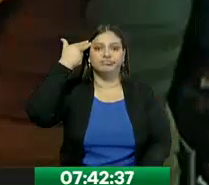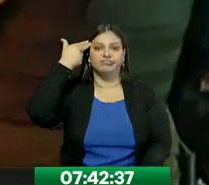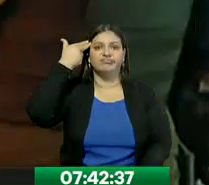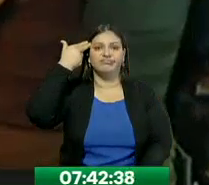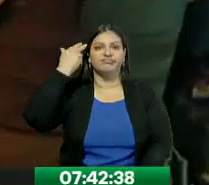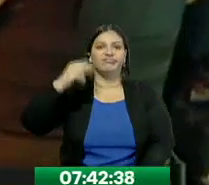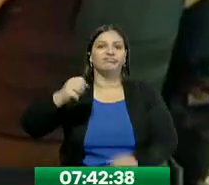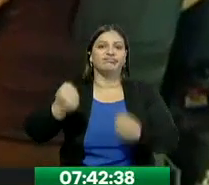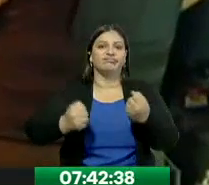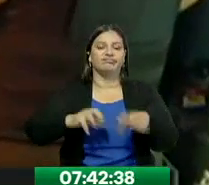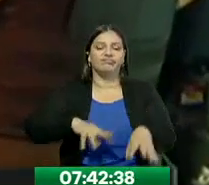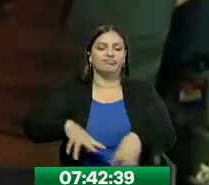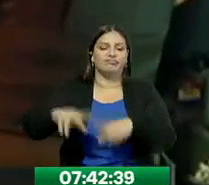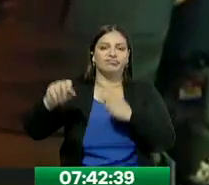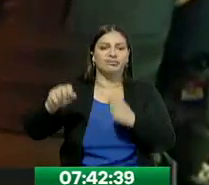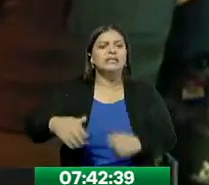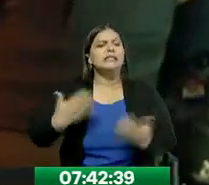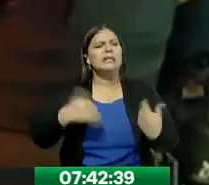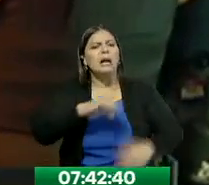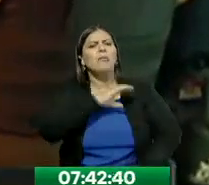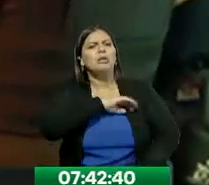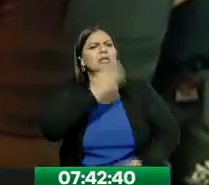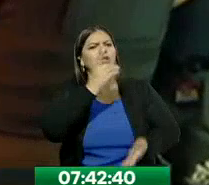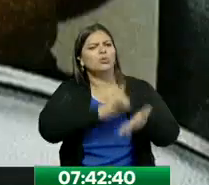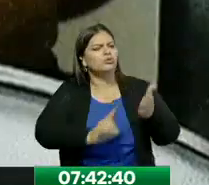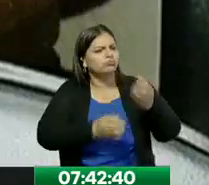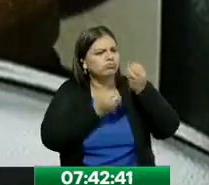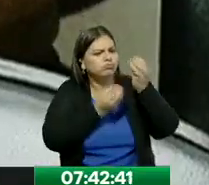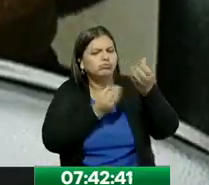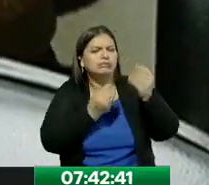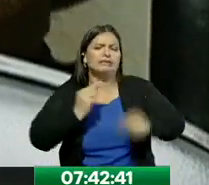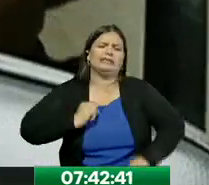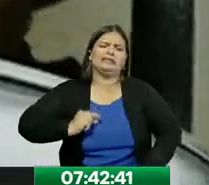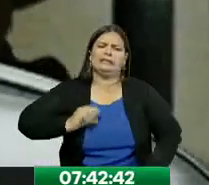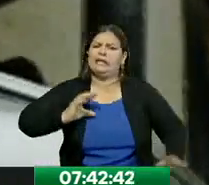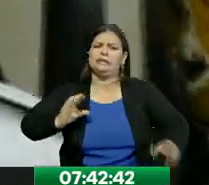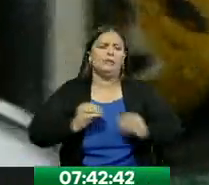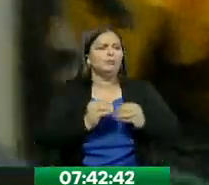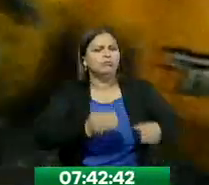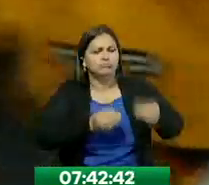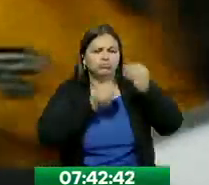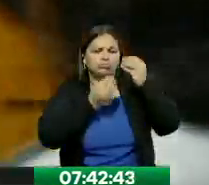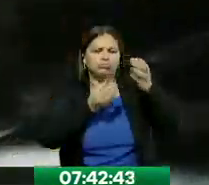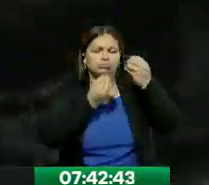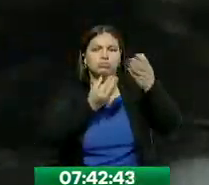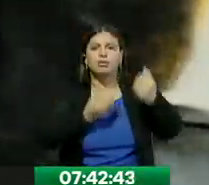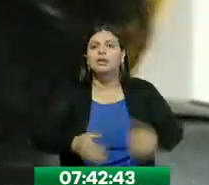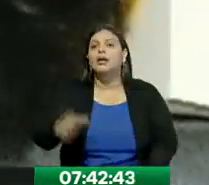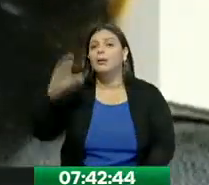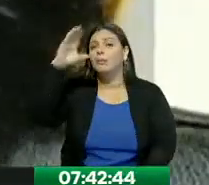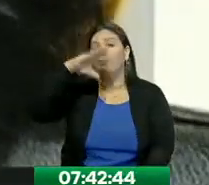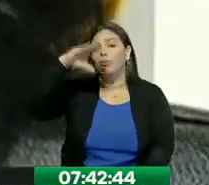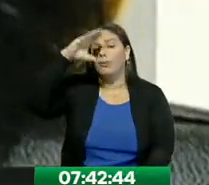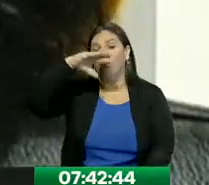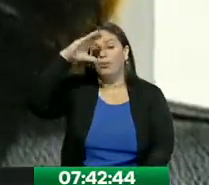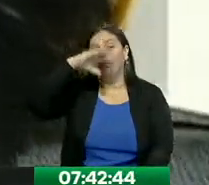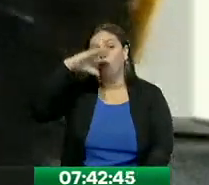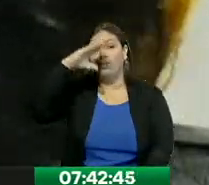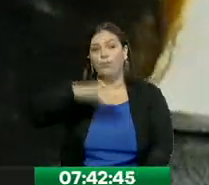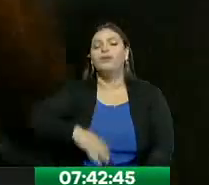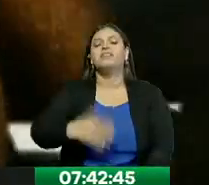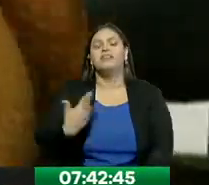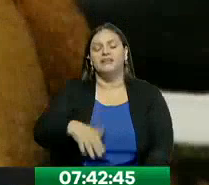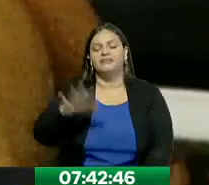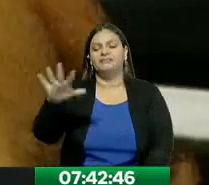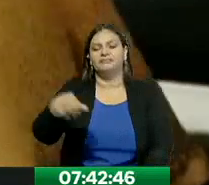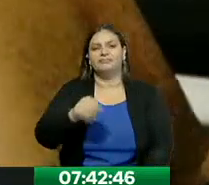papeleos. En el distrito informaron que por las características y señas se trataría de los mismos sujetos. Solo uno tiene